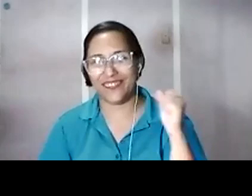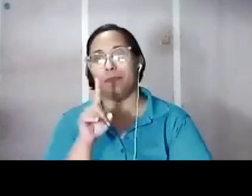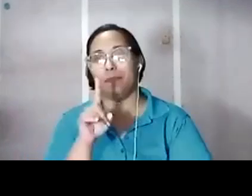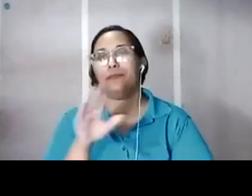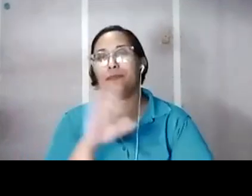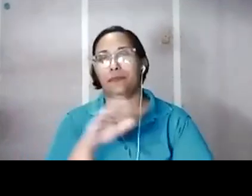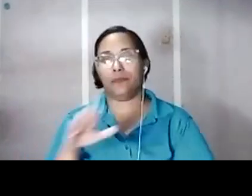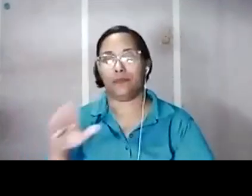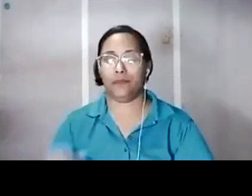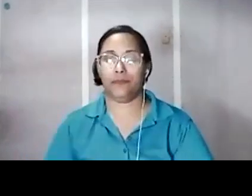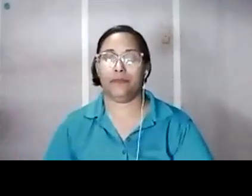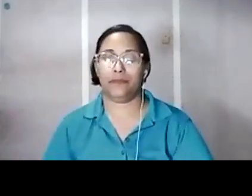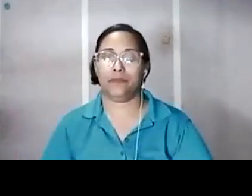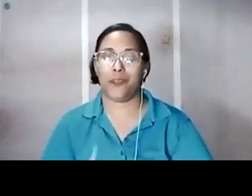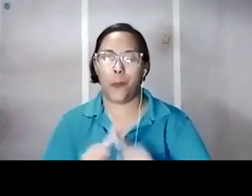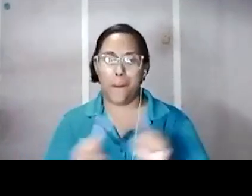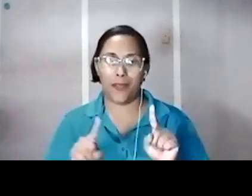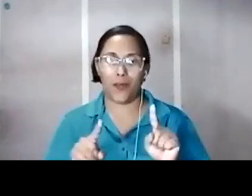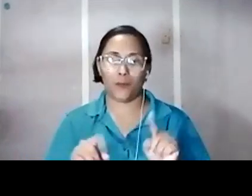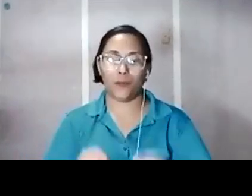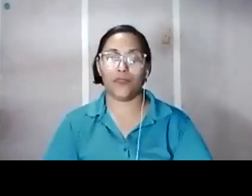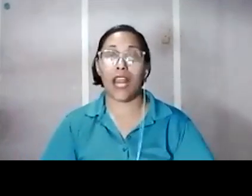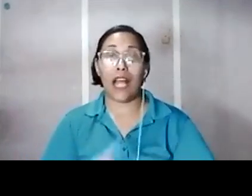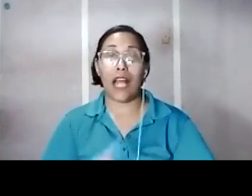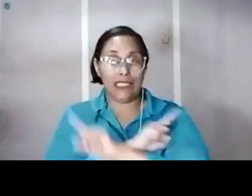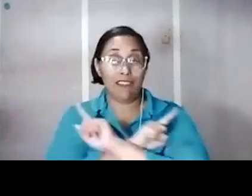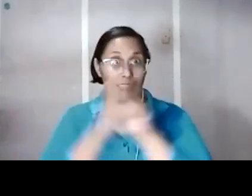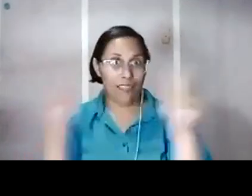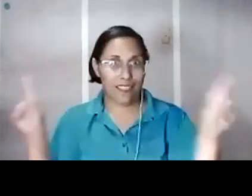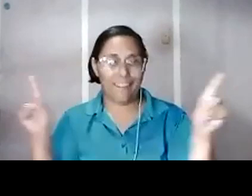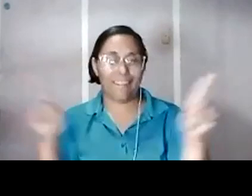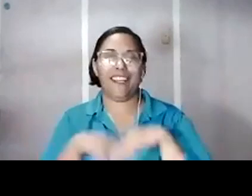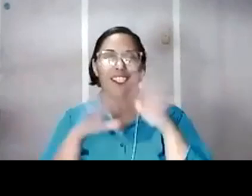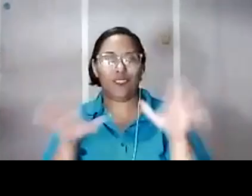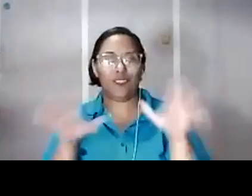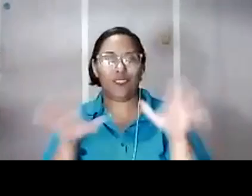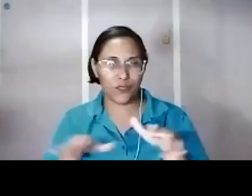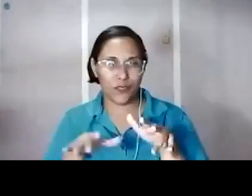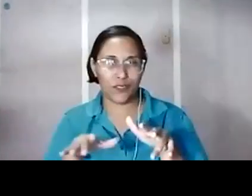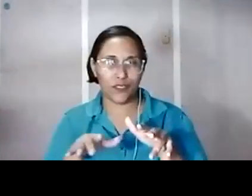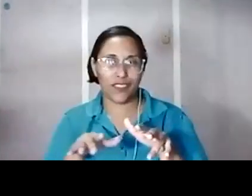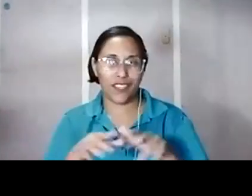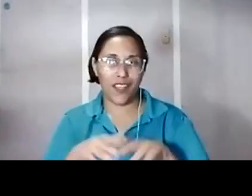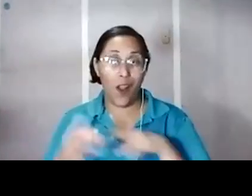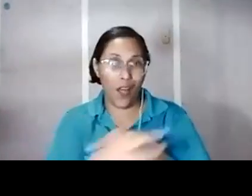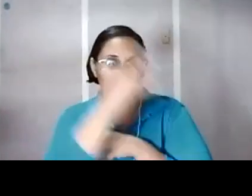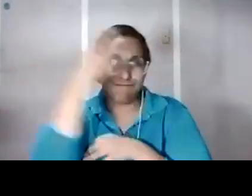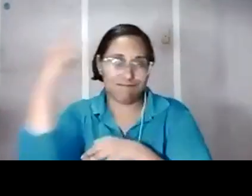pero era algo distinto que se hacía, o sea, se formó la fiesta.